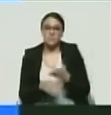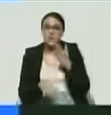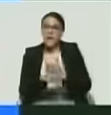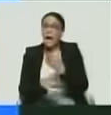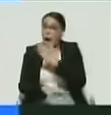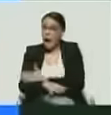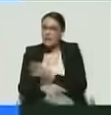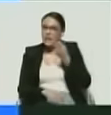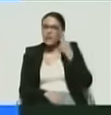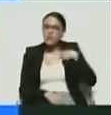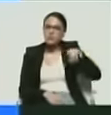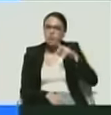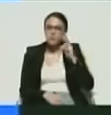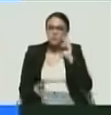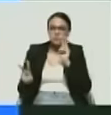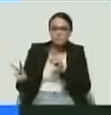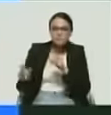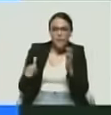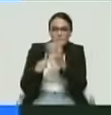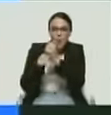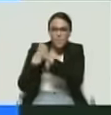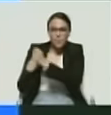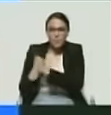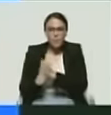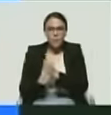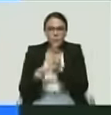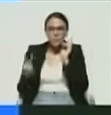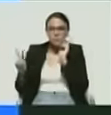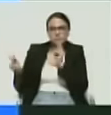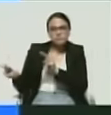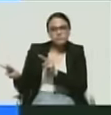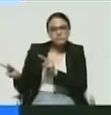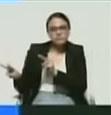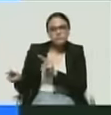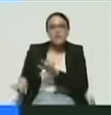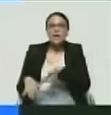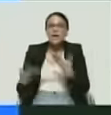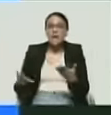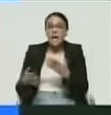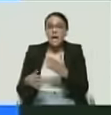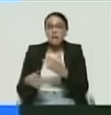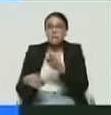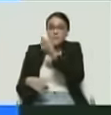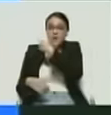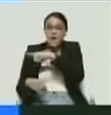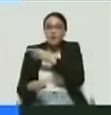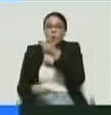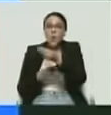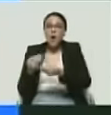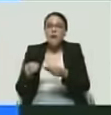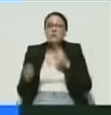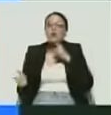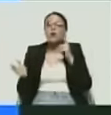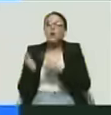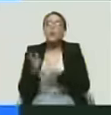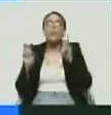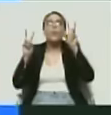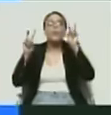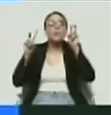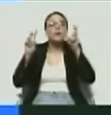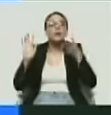venido advirtiendo que en modo alguno cumplen con requisitos